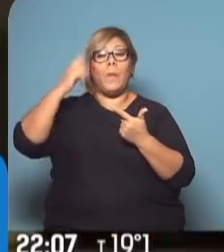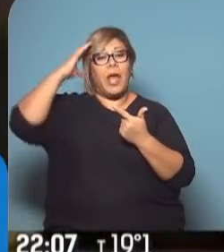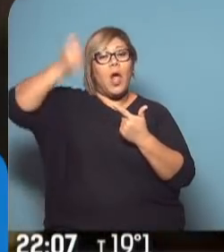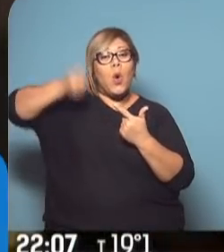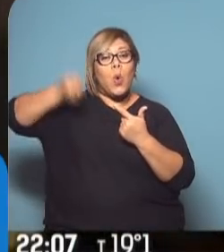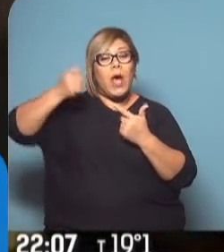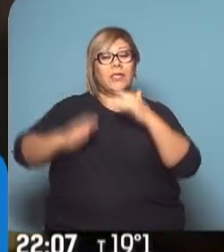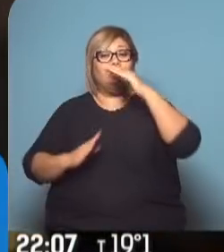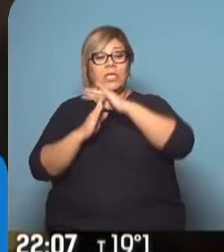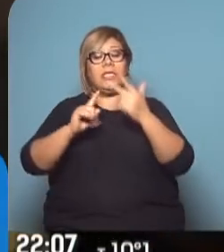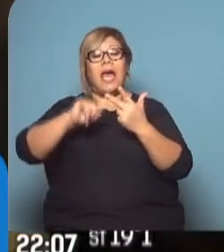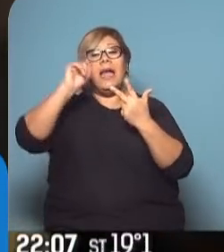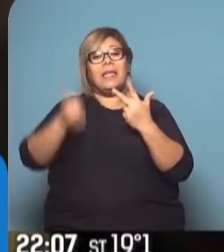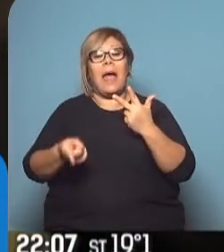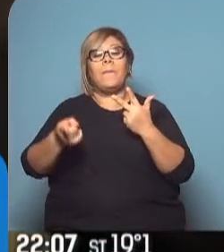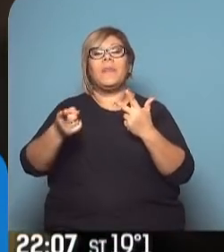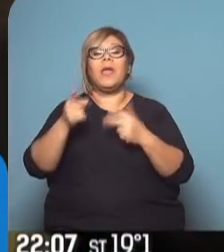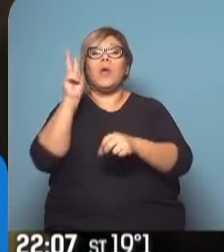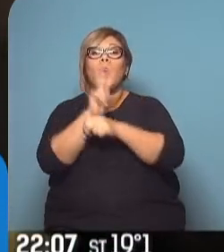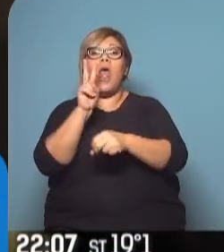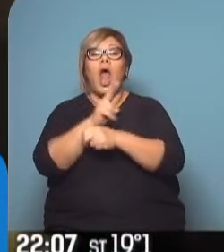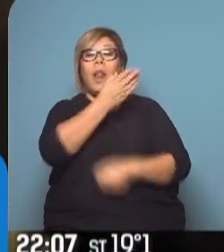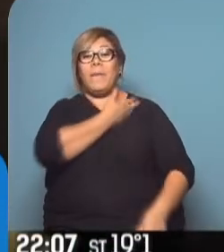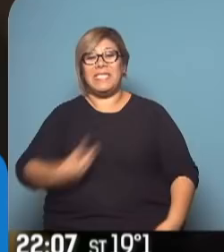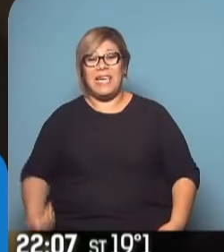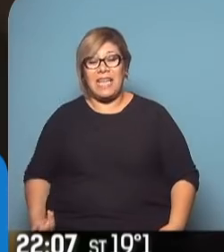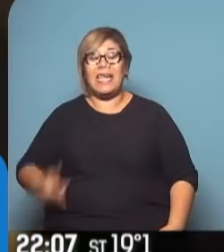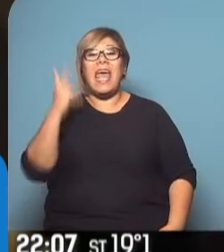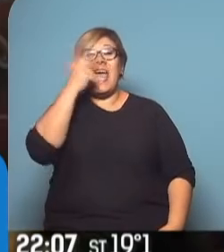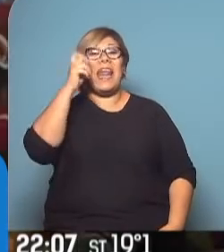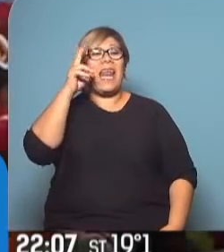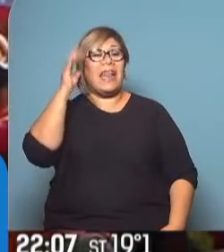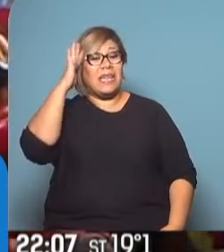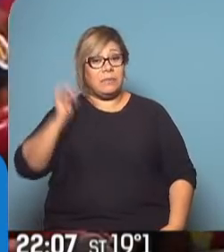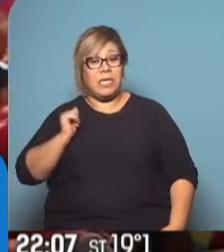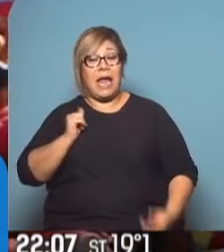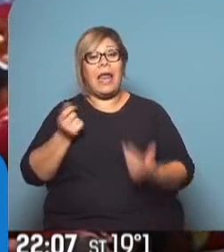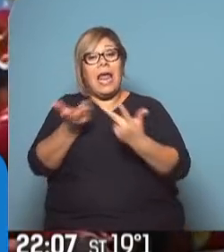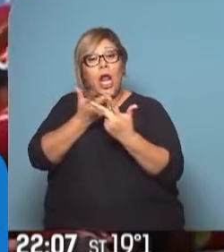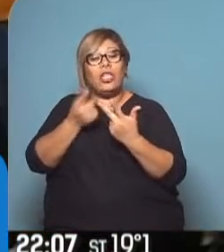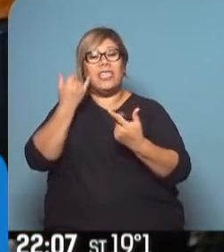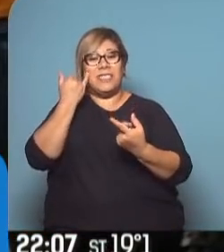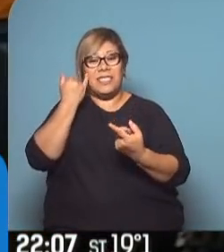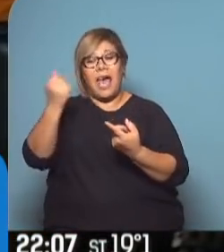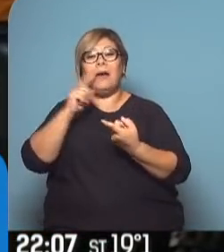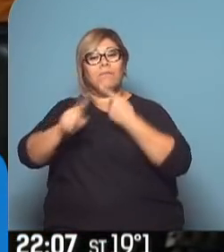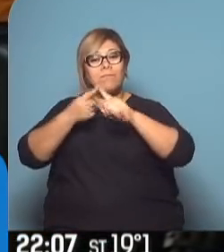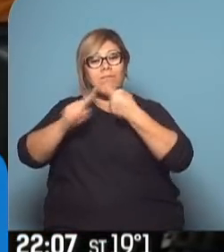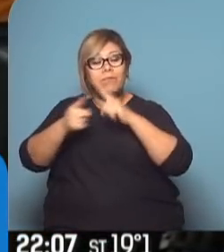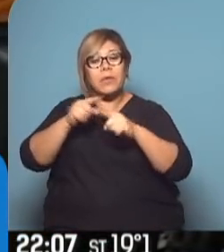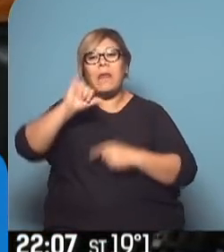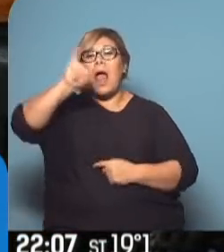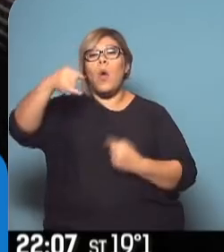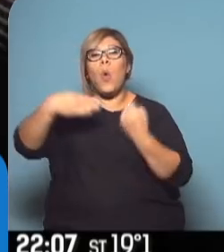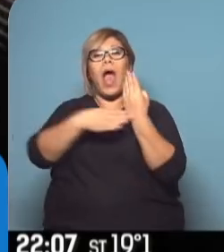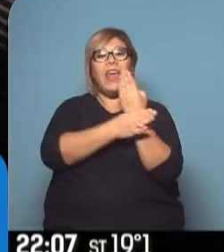el comandante de la Guardia Presidencial, Iván Rafael Hernández, sobre una transición acordada con Guaidó para transferir el poder de